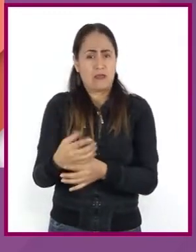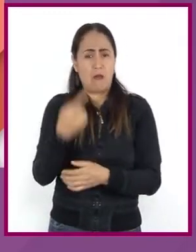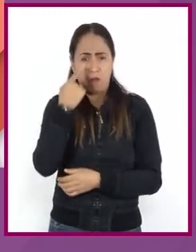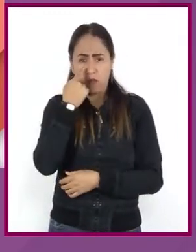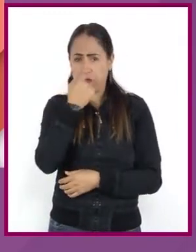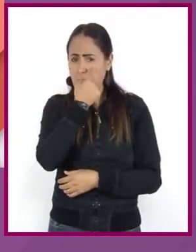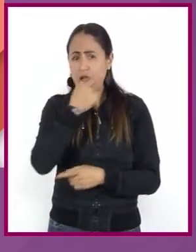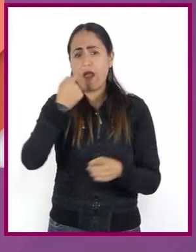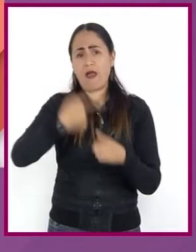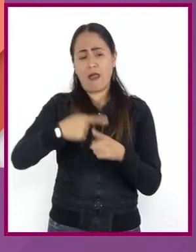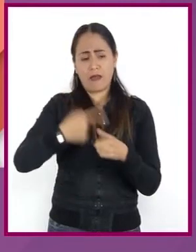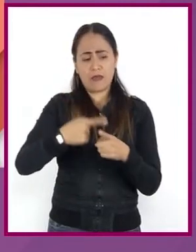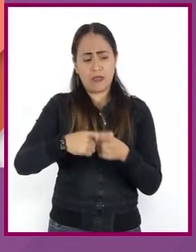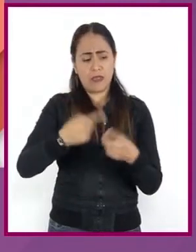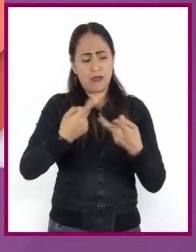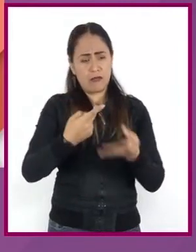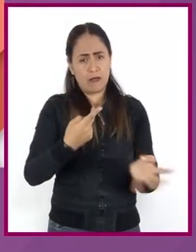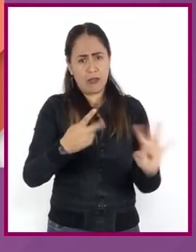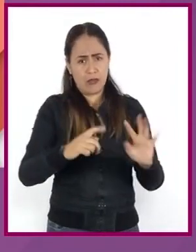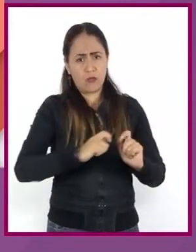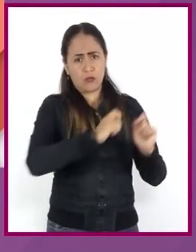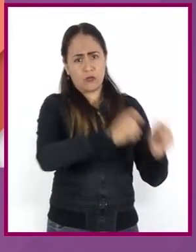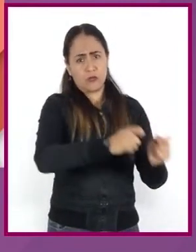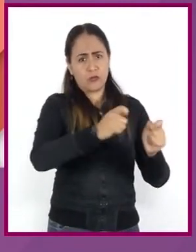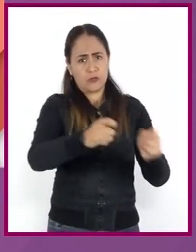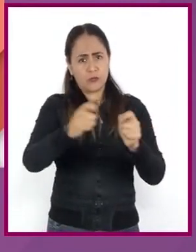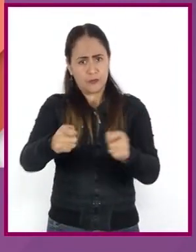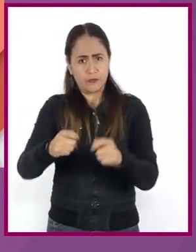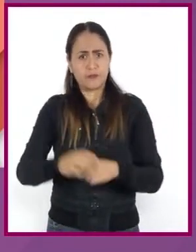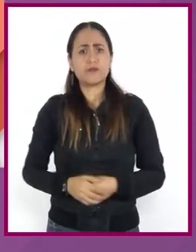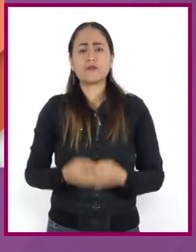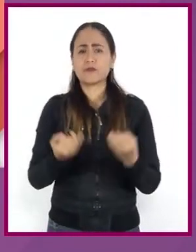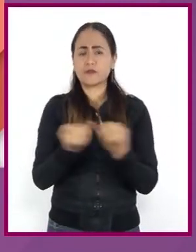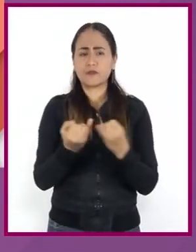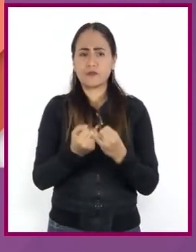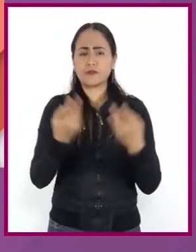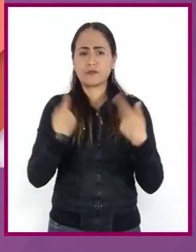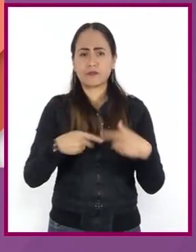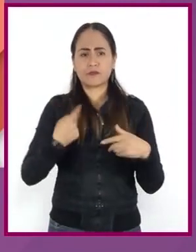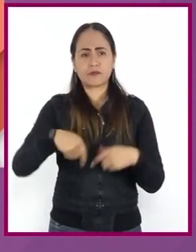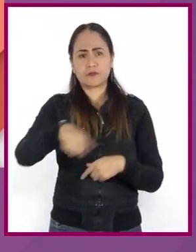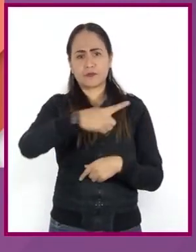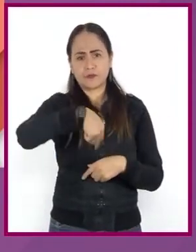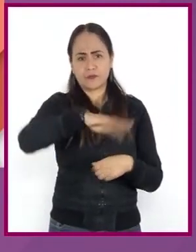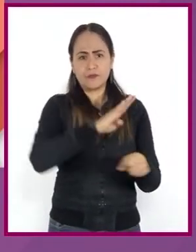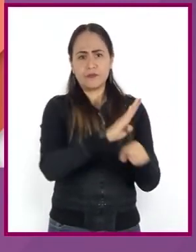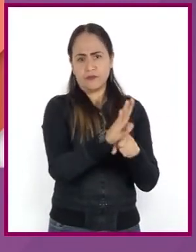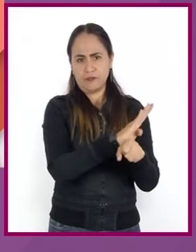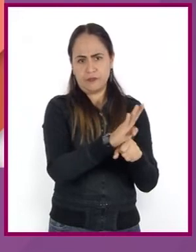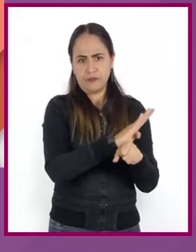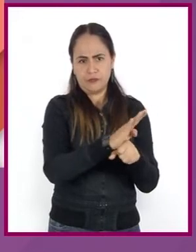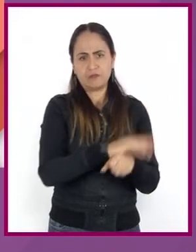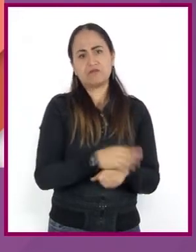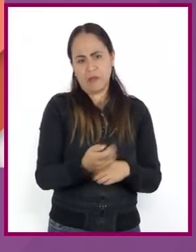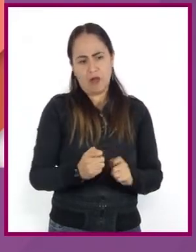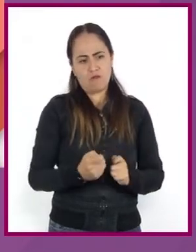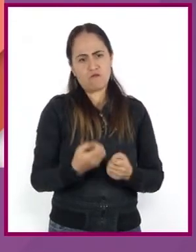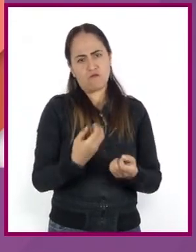a quién dejará su herencia, nombramiento de beneficiarios, quienes serán acreedores de los